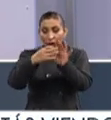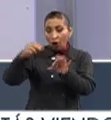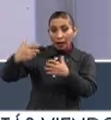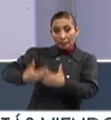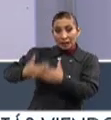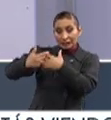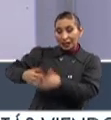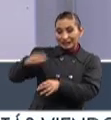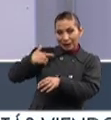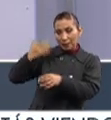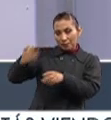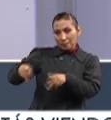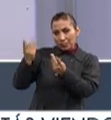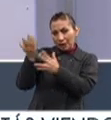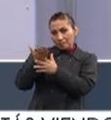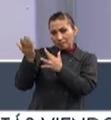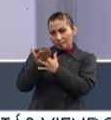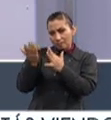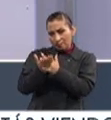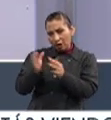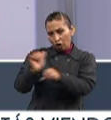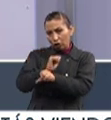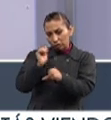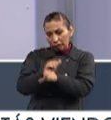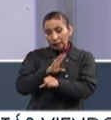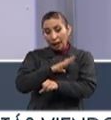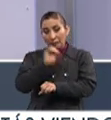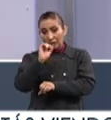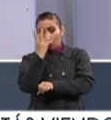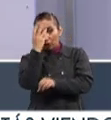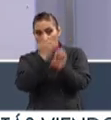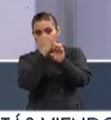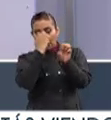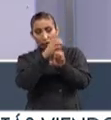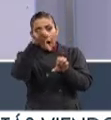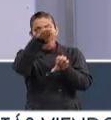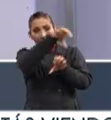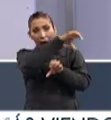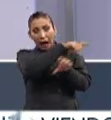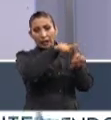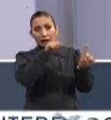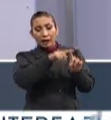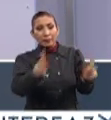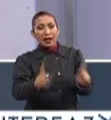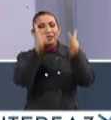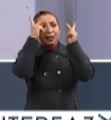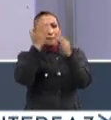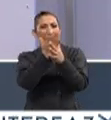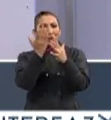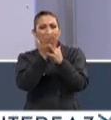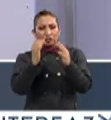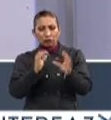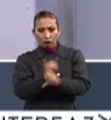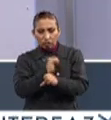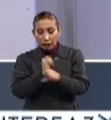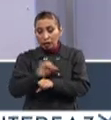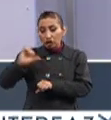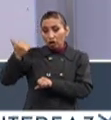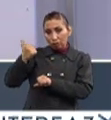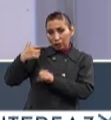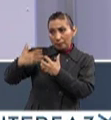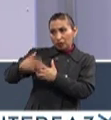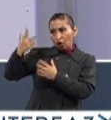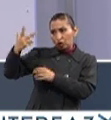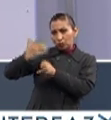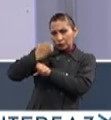empresas de autopartes, que tenemos que en México hay 24 estados que tienen distribuidores de autopartes y las 11 plantas que tenemos